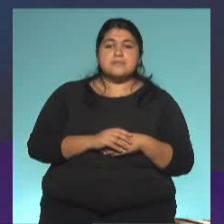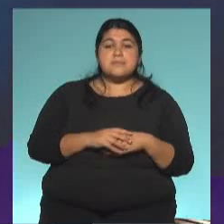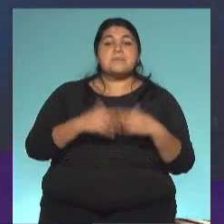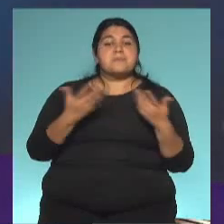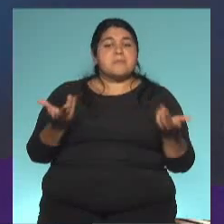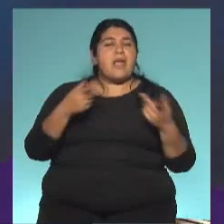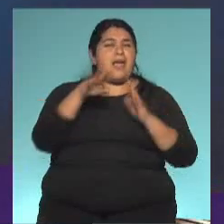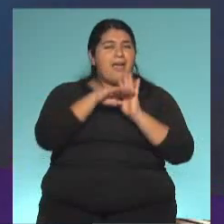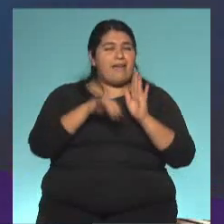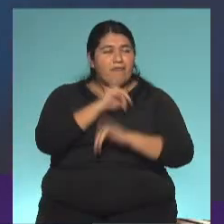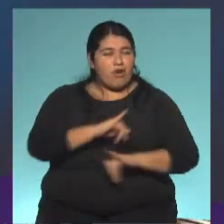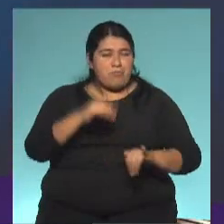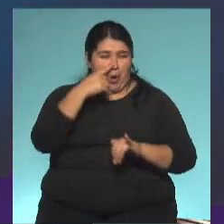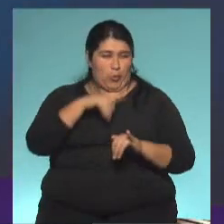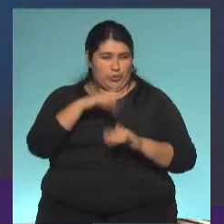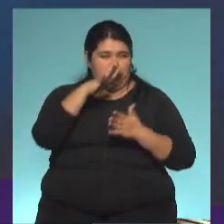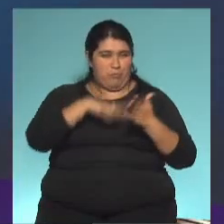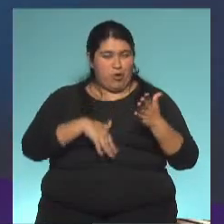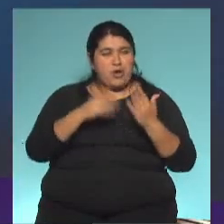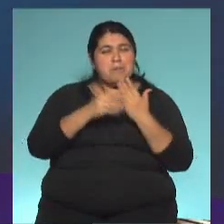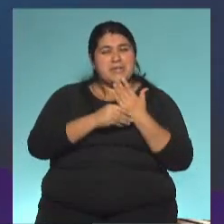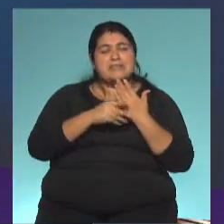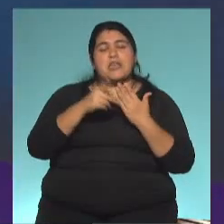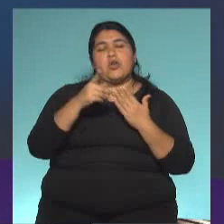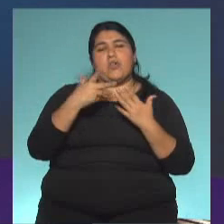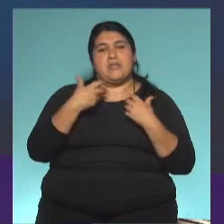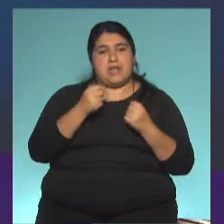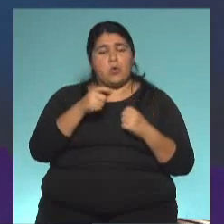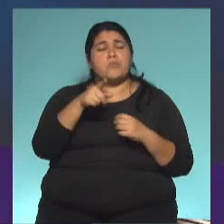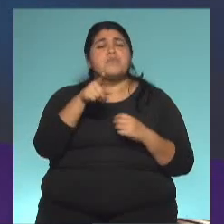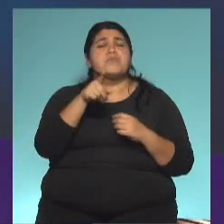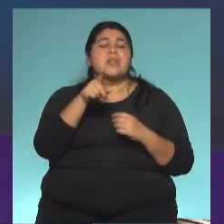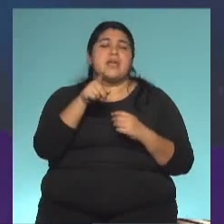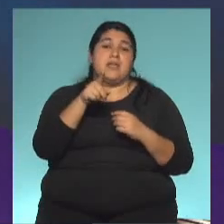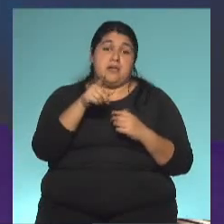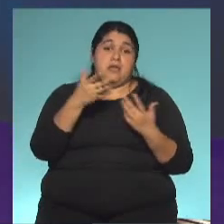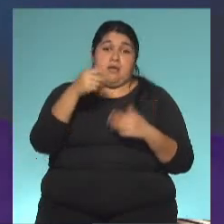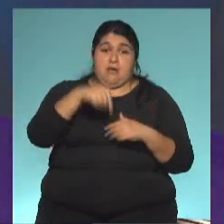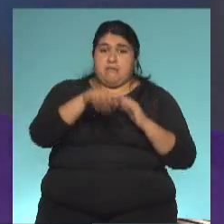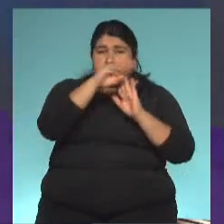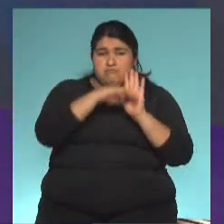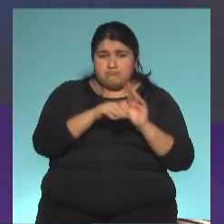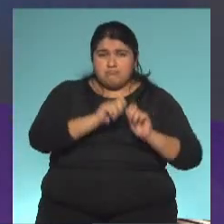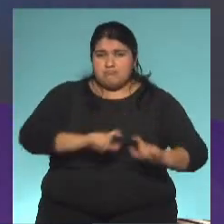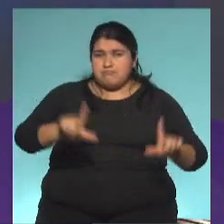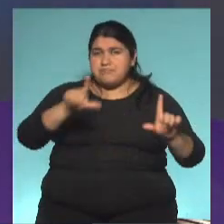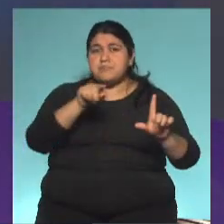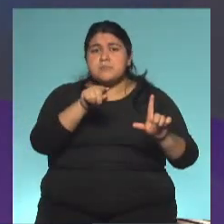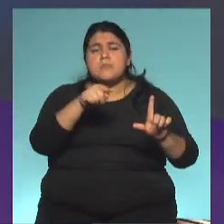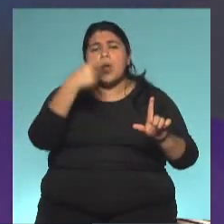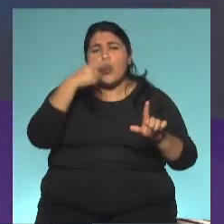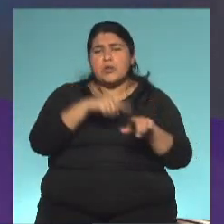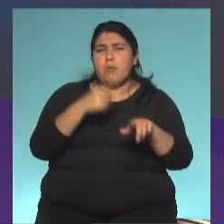Y tenemos los datos del último parte del Ministerio de Salud con respecto al coronavirus. En esta placa, en las